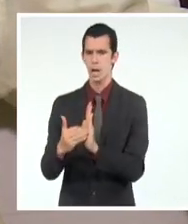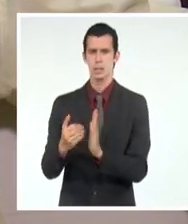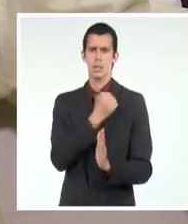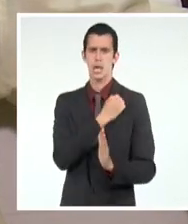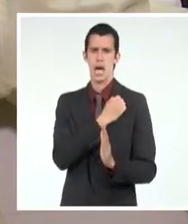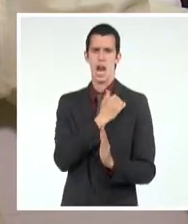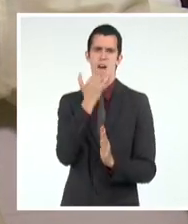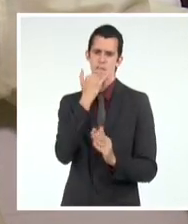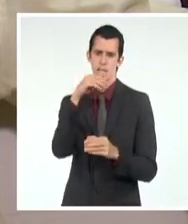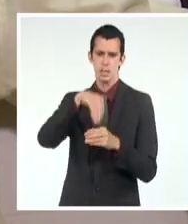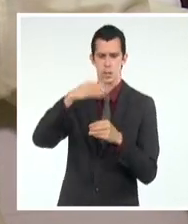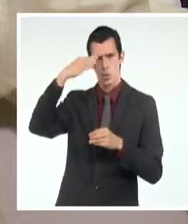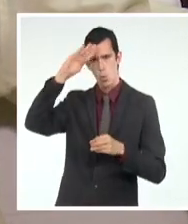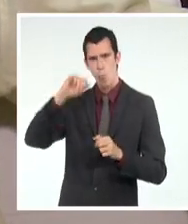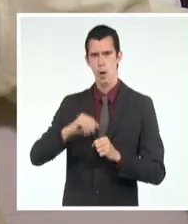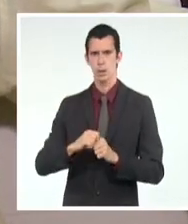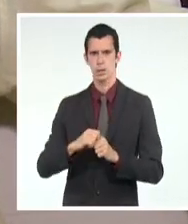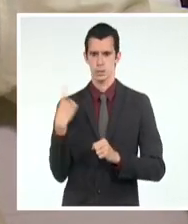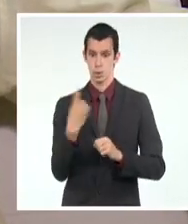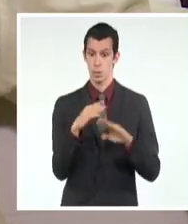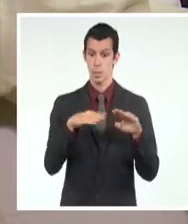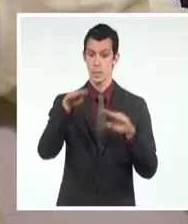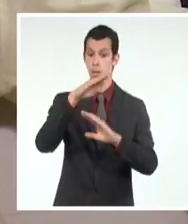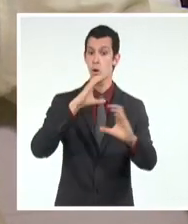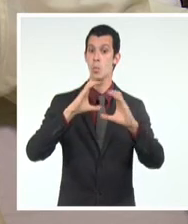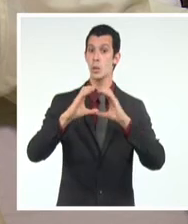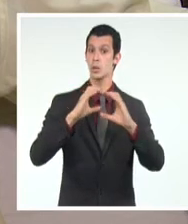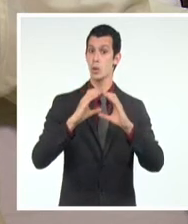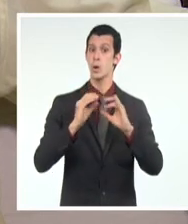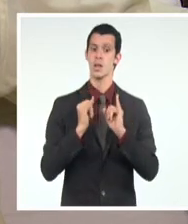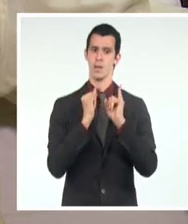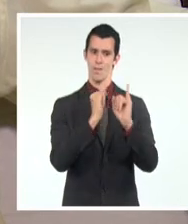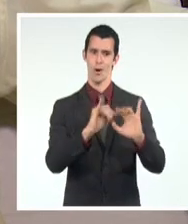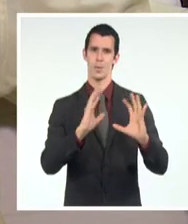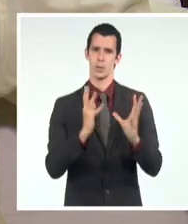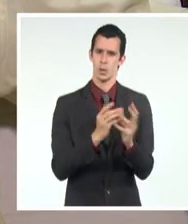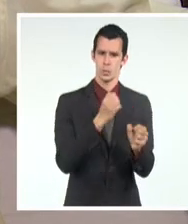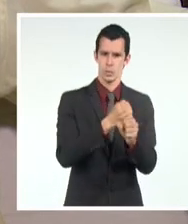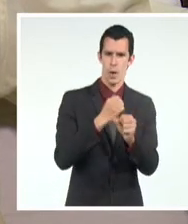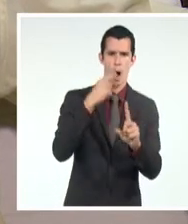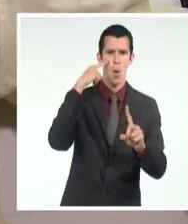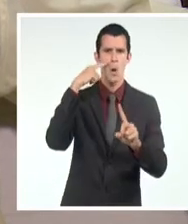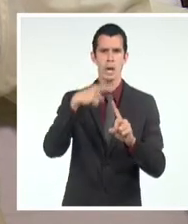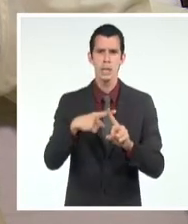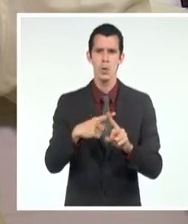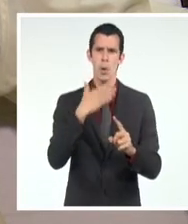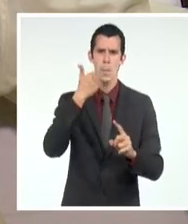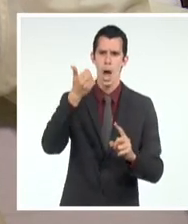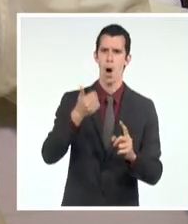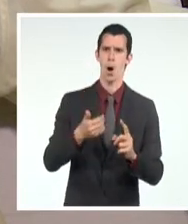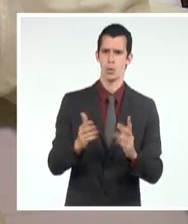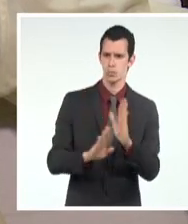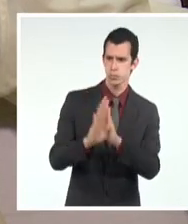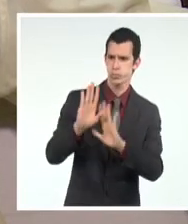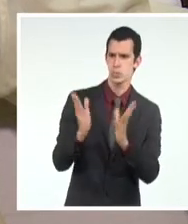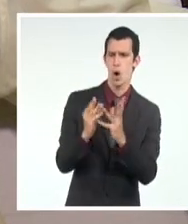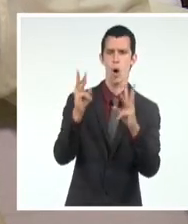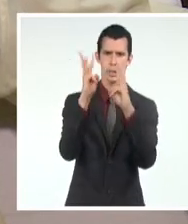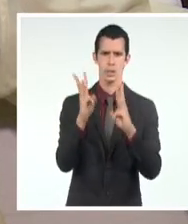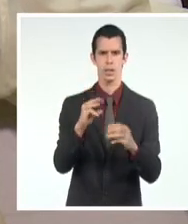a los fines de esta organización y que violan un grupo de resoluciones y de acuerdos tomados en los